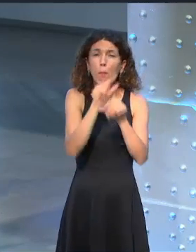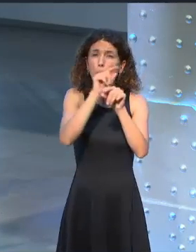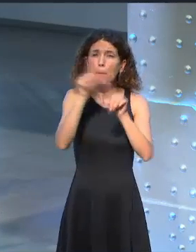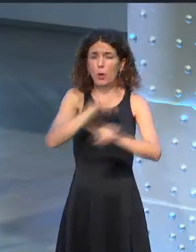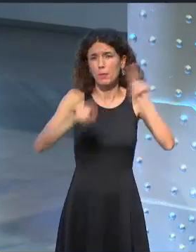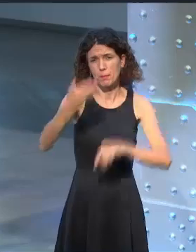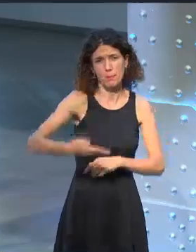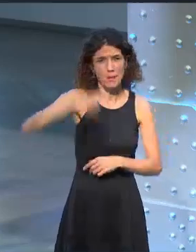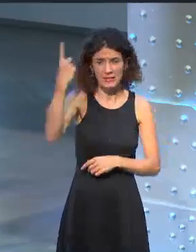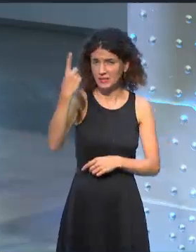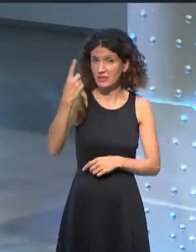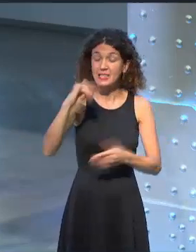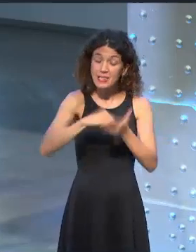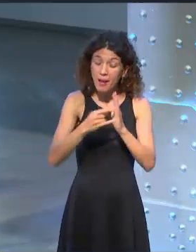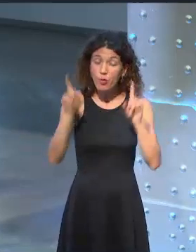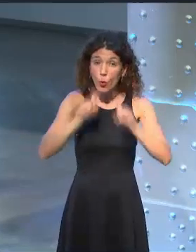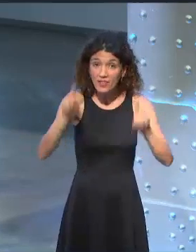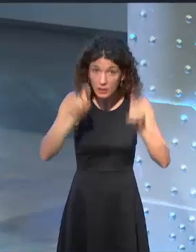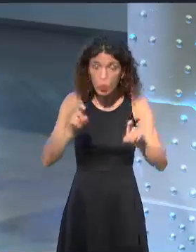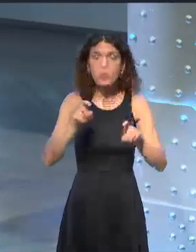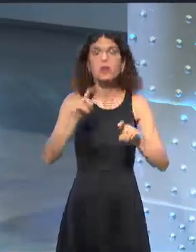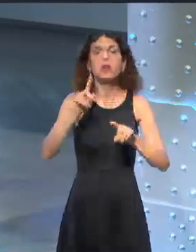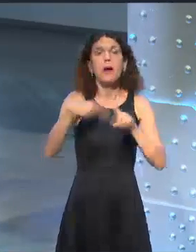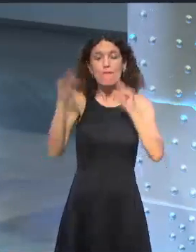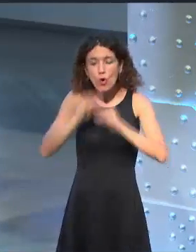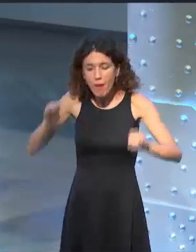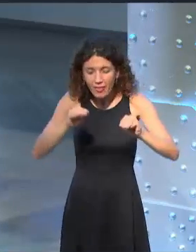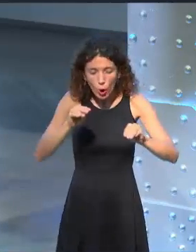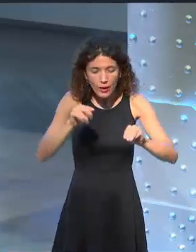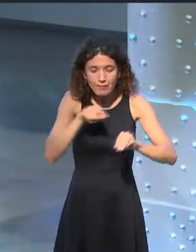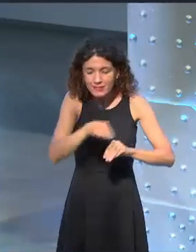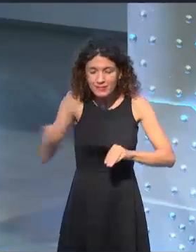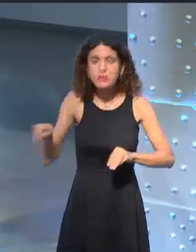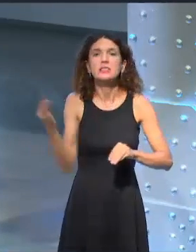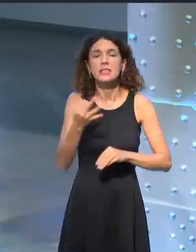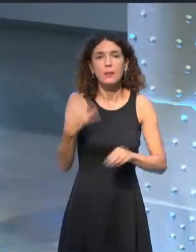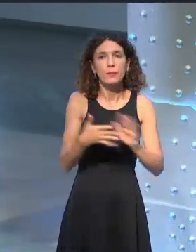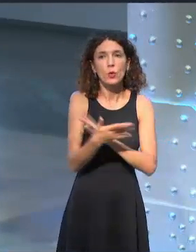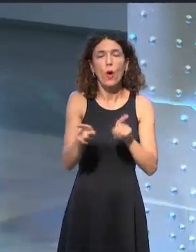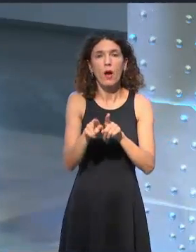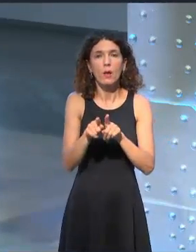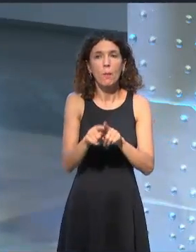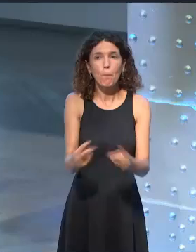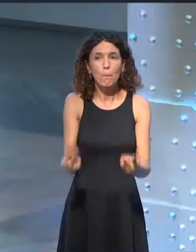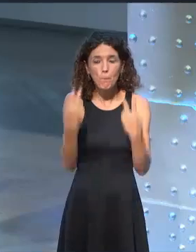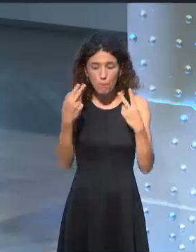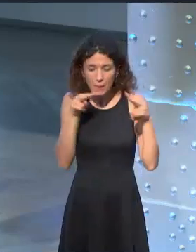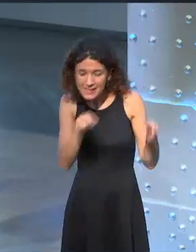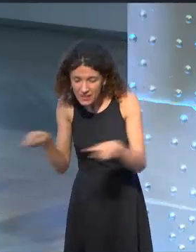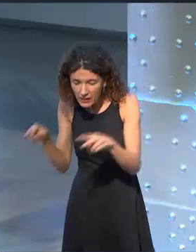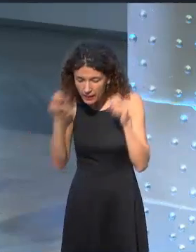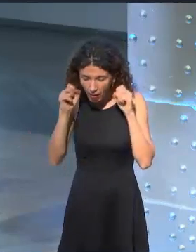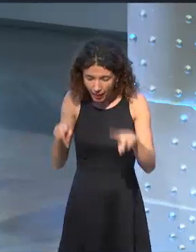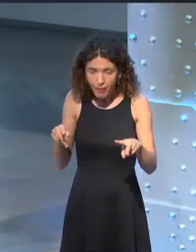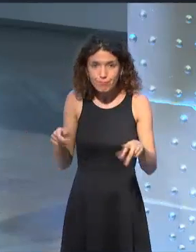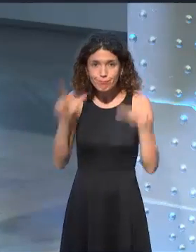problemas que tenemos, y si vamos al sistema educativo y si vamos a vuestras formaciones, es que no se visibiliza las aportaciones, otra vez vuelvo a